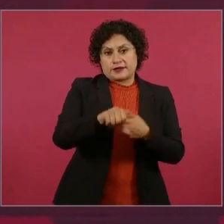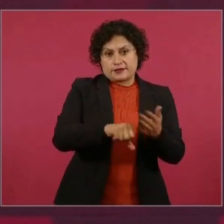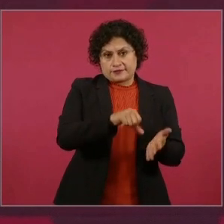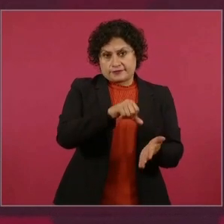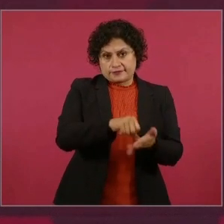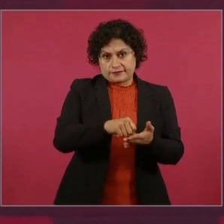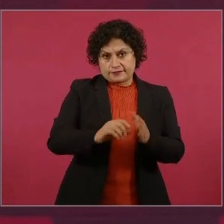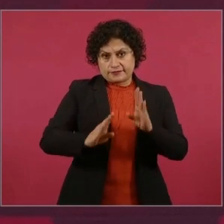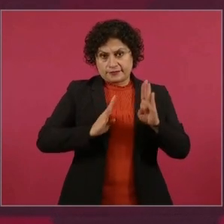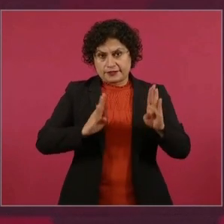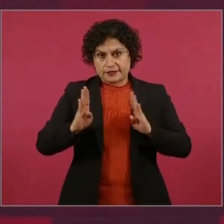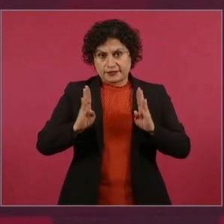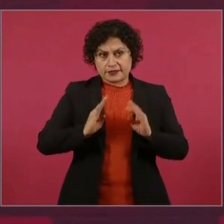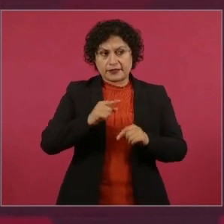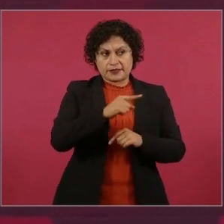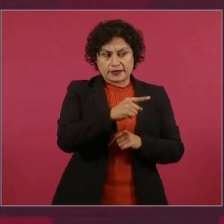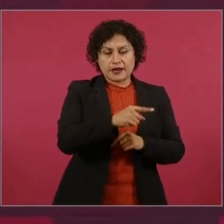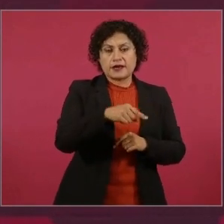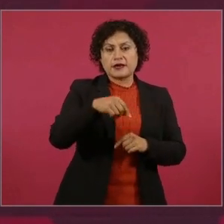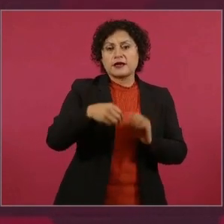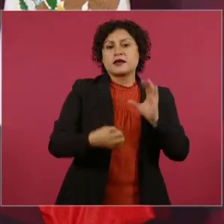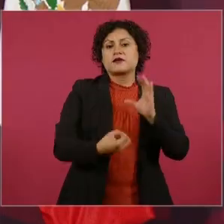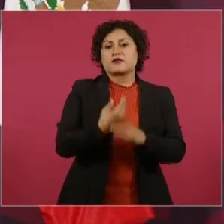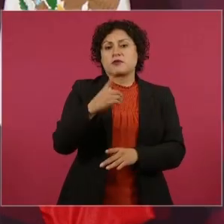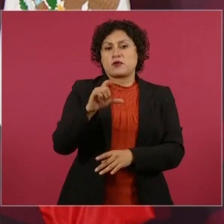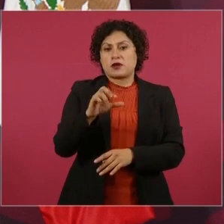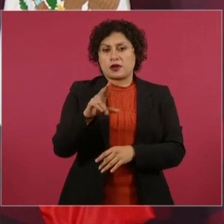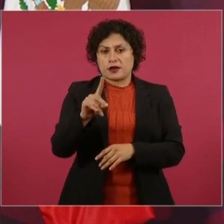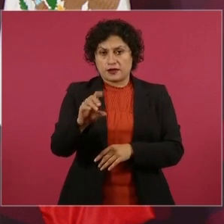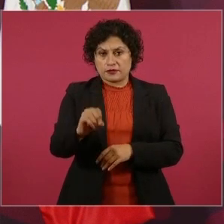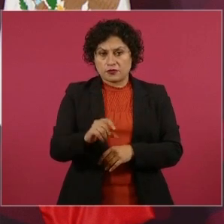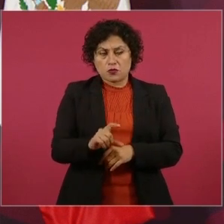Laredo cuándo sería eh este